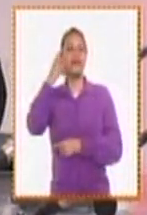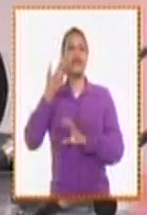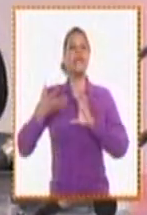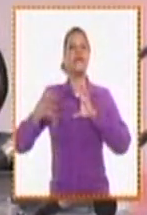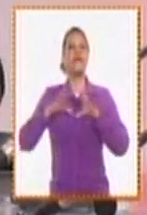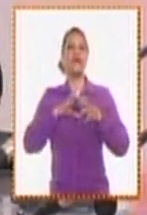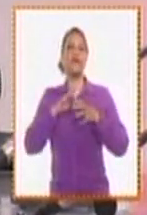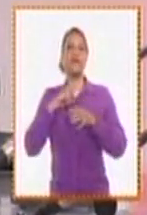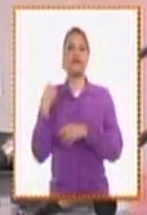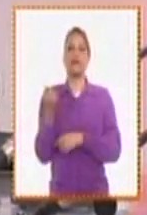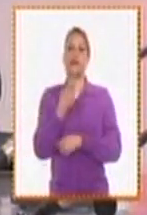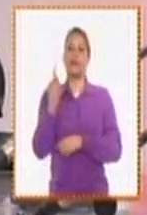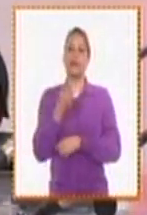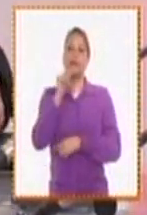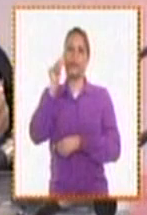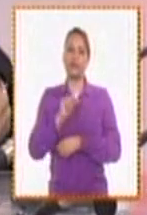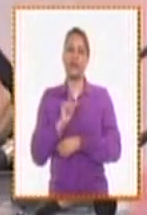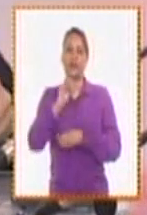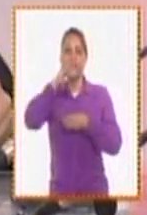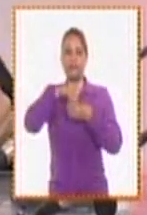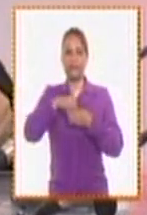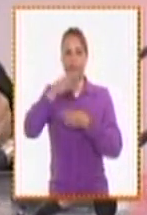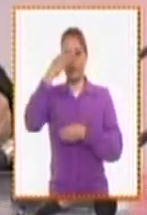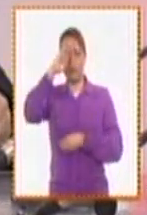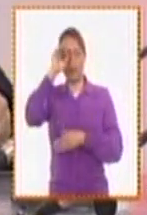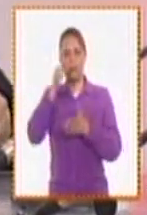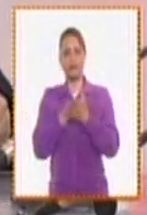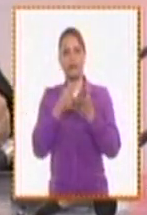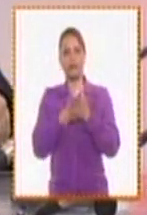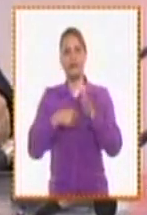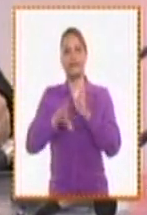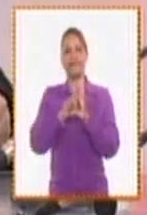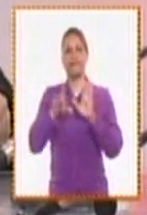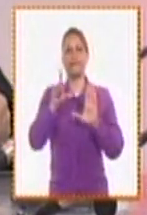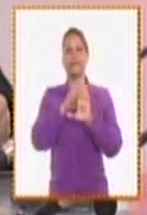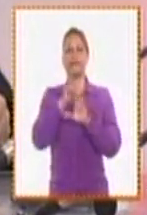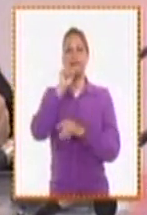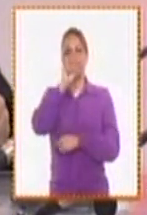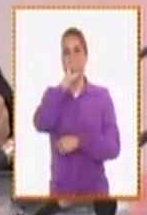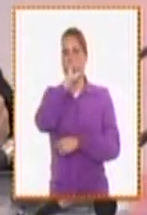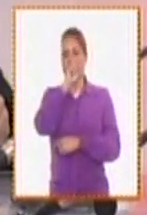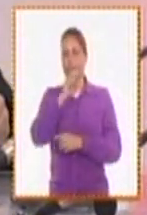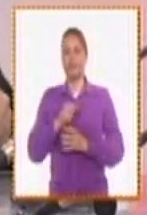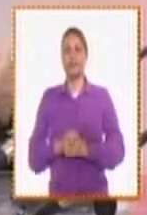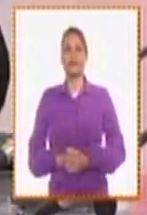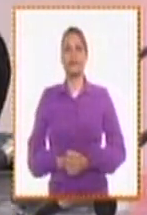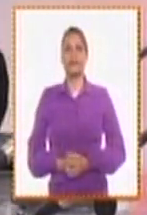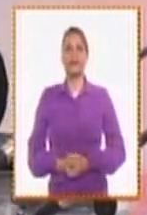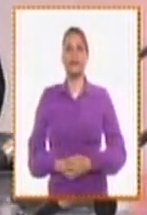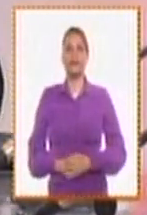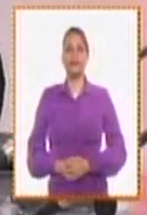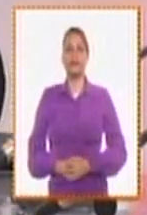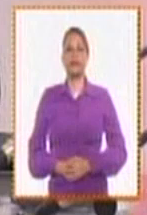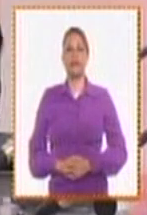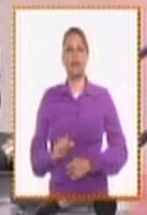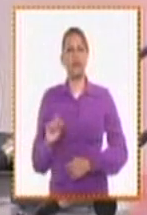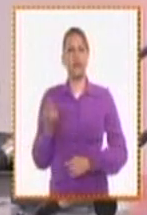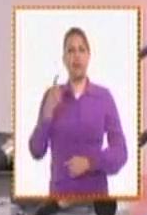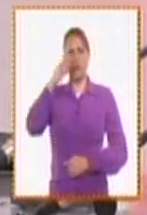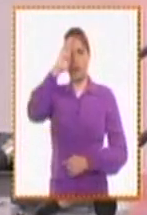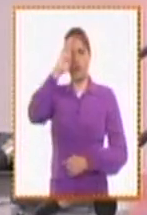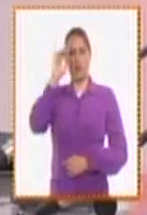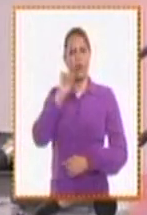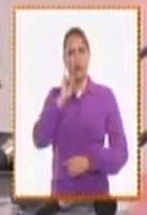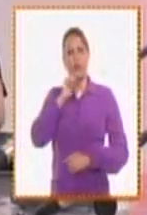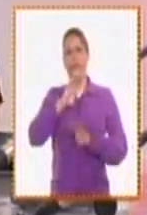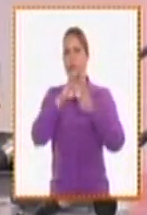de todos los que tenemos que ver con el enfrentamiento a un fenómeno tan negativo para toda la sociedad, no solo para la nuestra, sino para